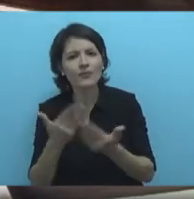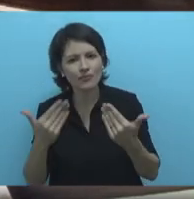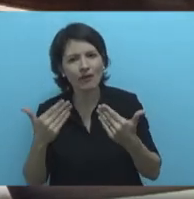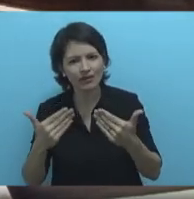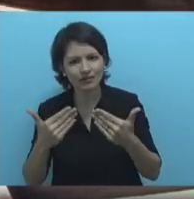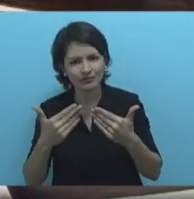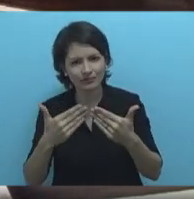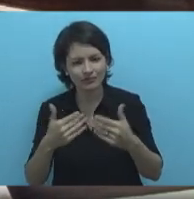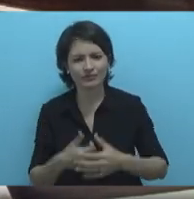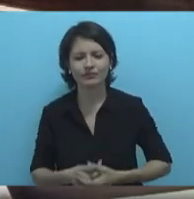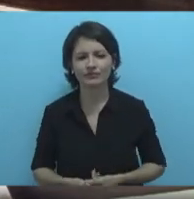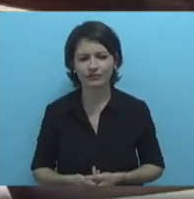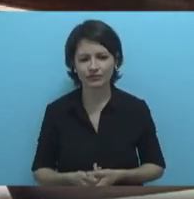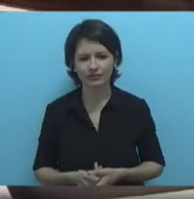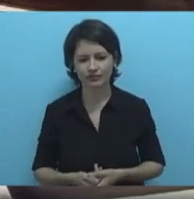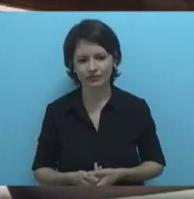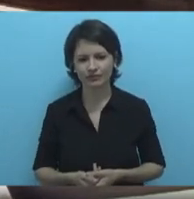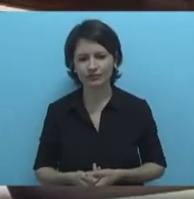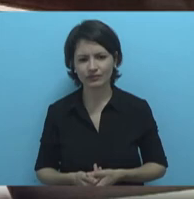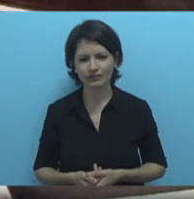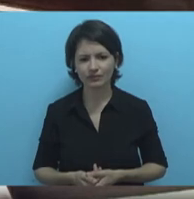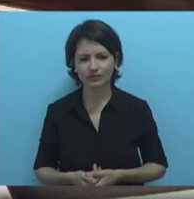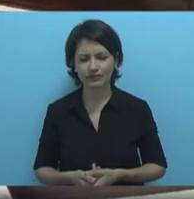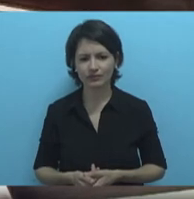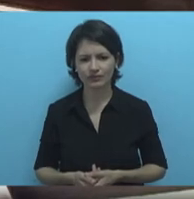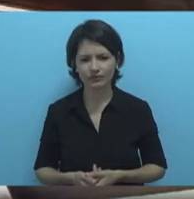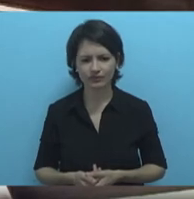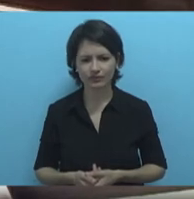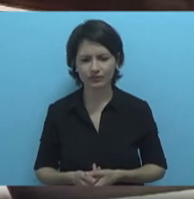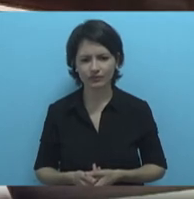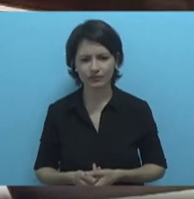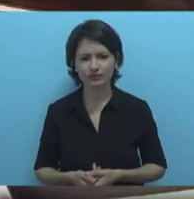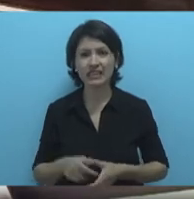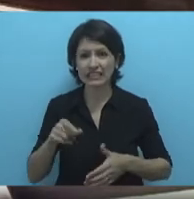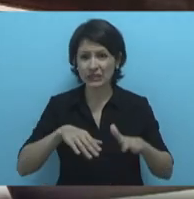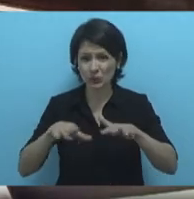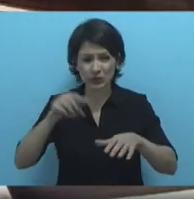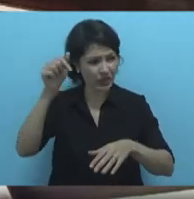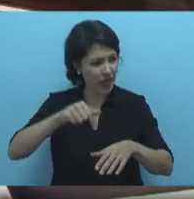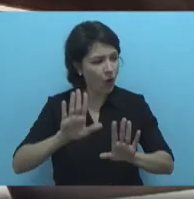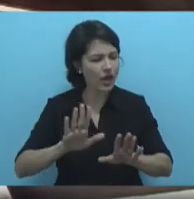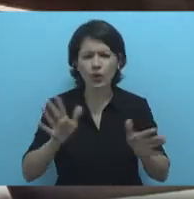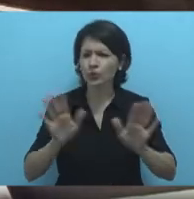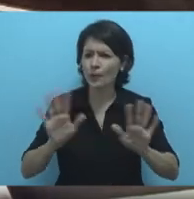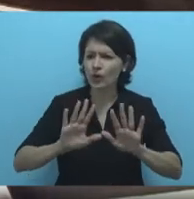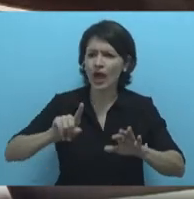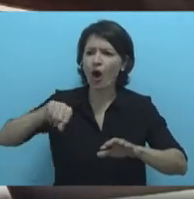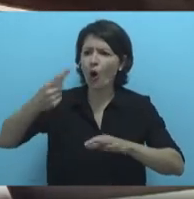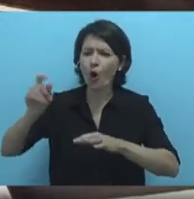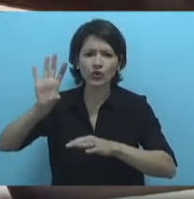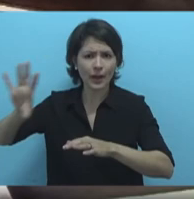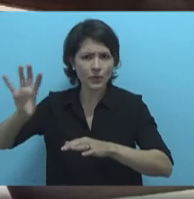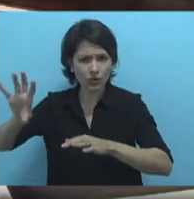poder intervenir en casos como estos como los que estamos viviendo ahora no importa que el incendio se produzca en otra jurisdicción